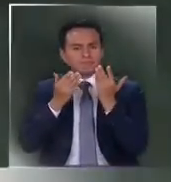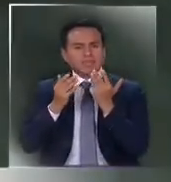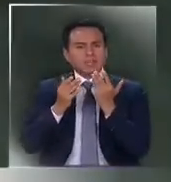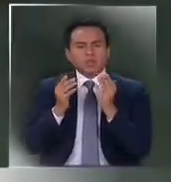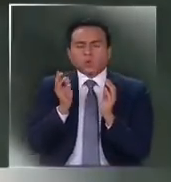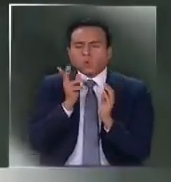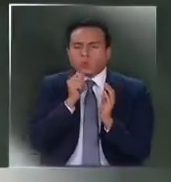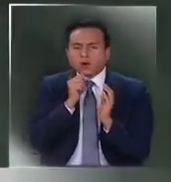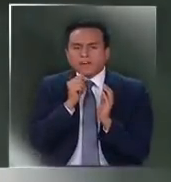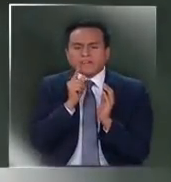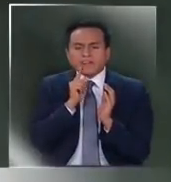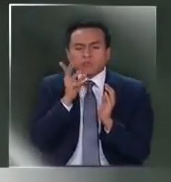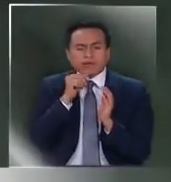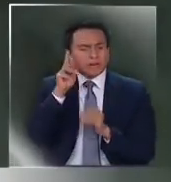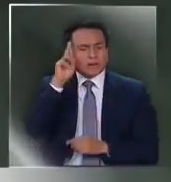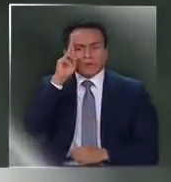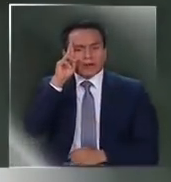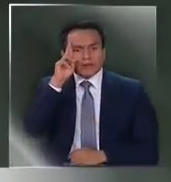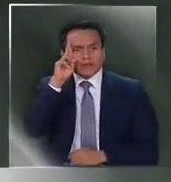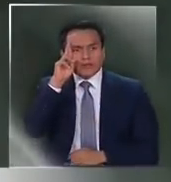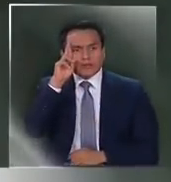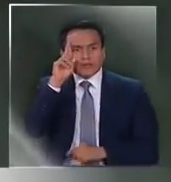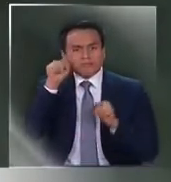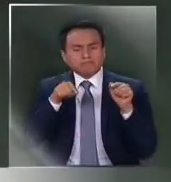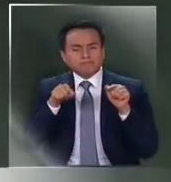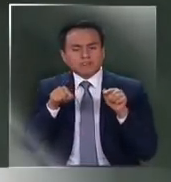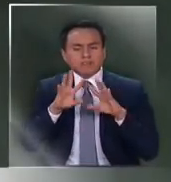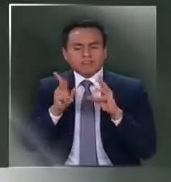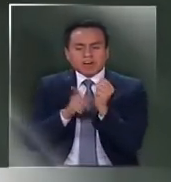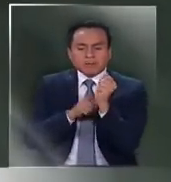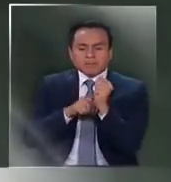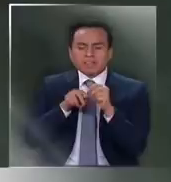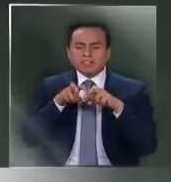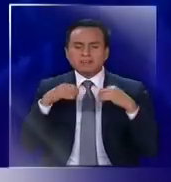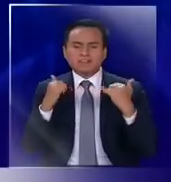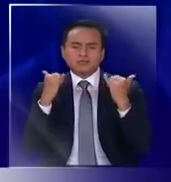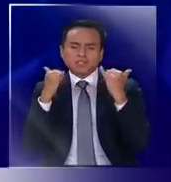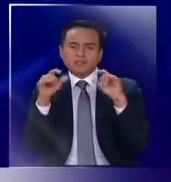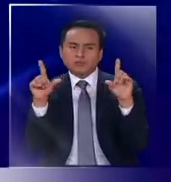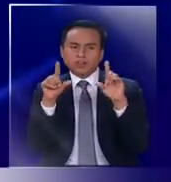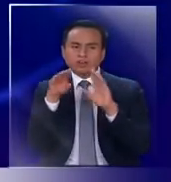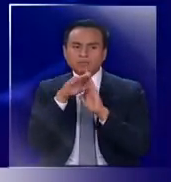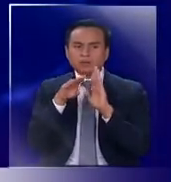No hay quien no tenga un recuerdo de haberse sentado en familia a disfrutar de este programa.